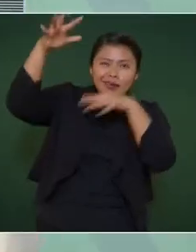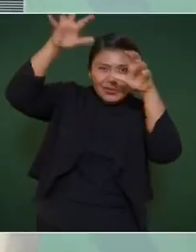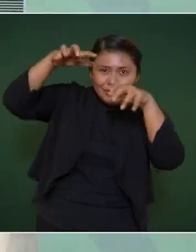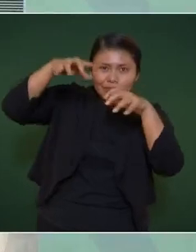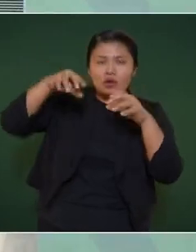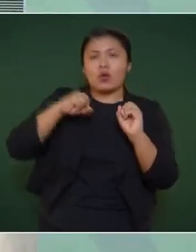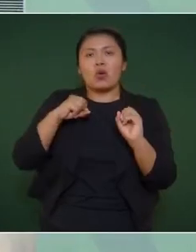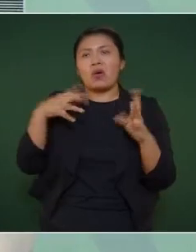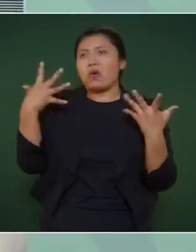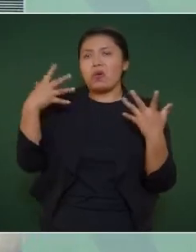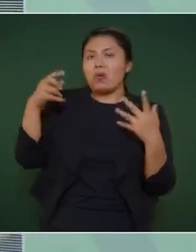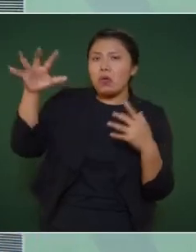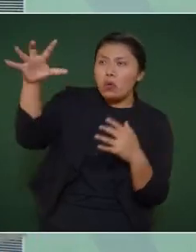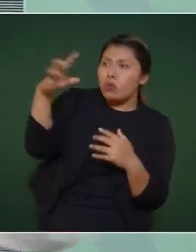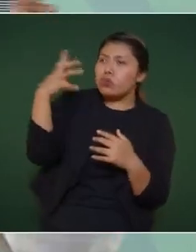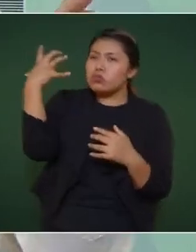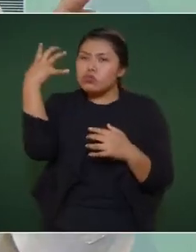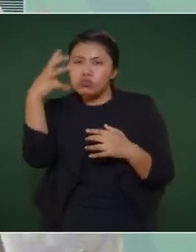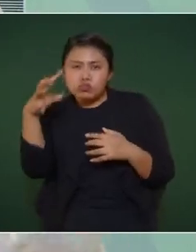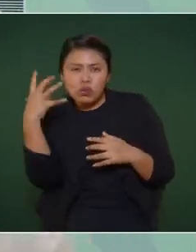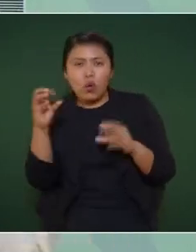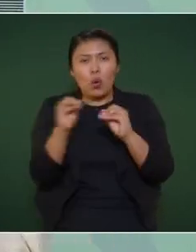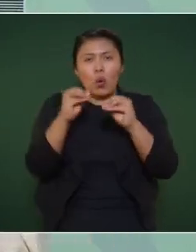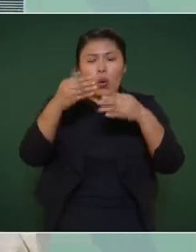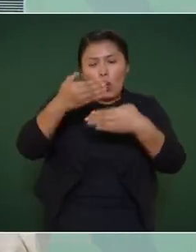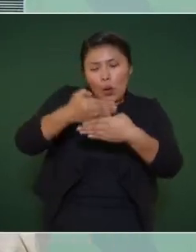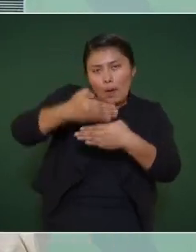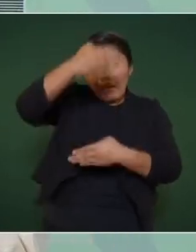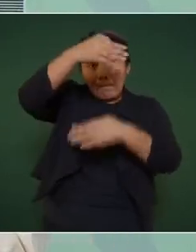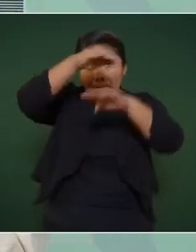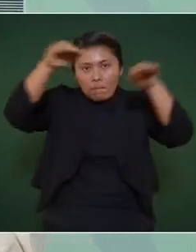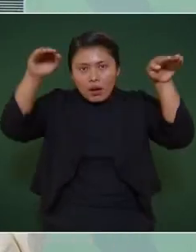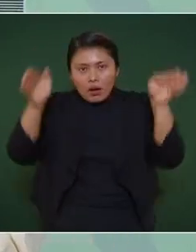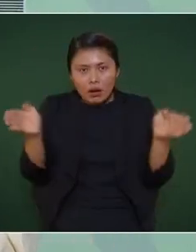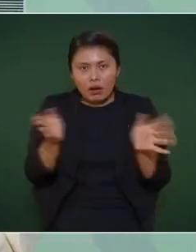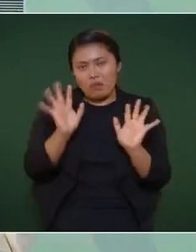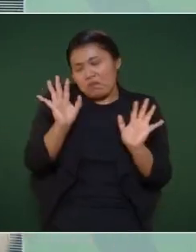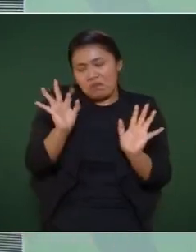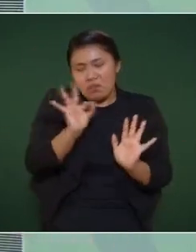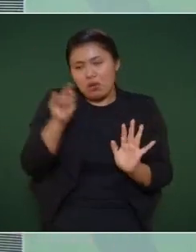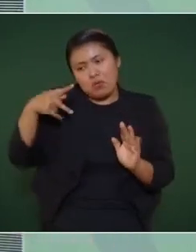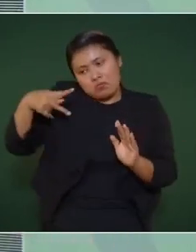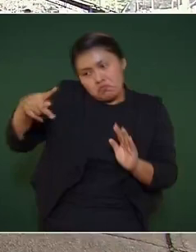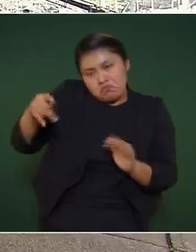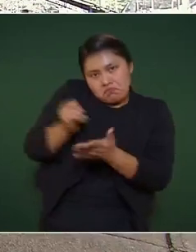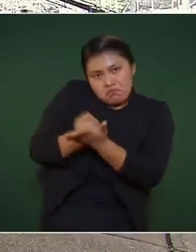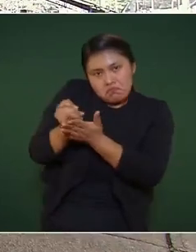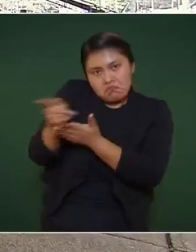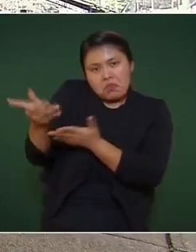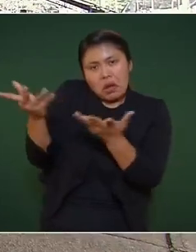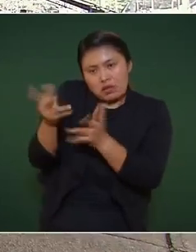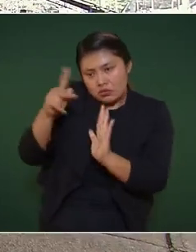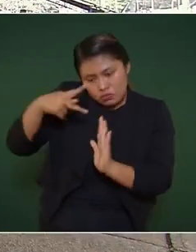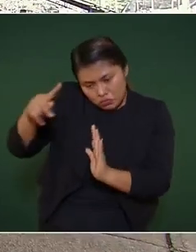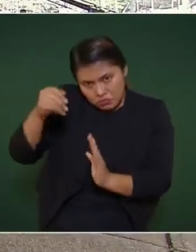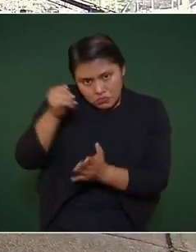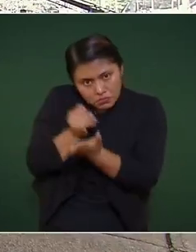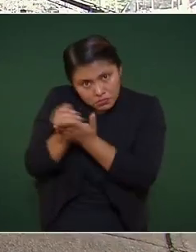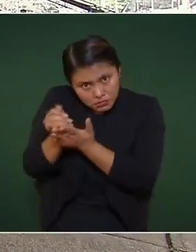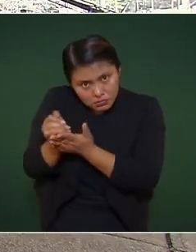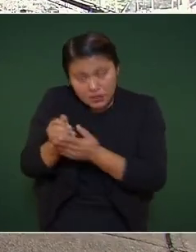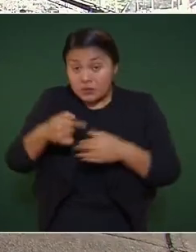ventiladores, una barda, Eso mismo lo vamos a